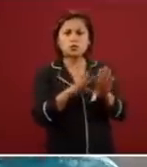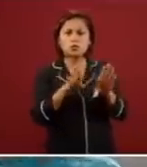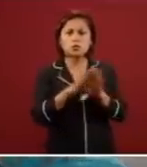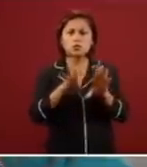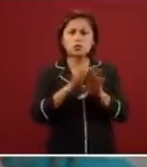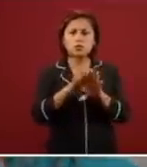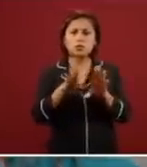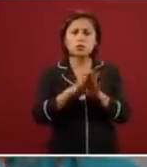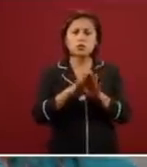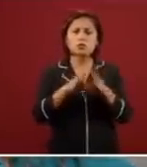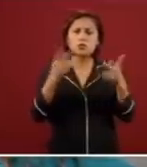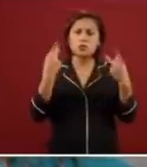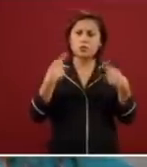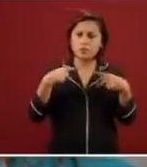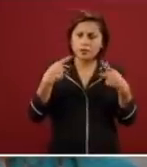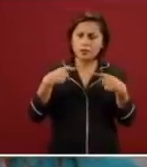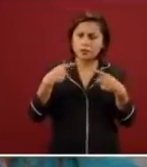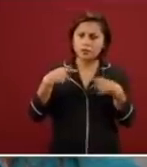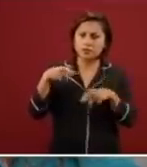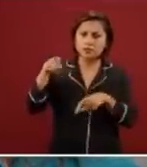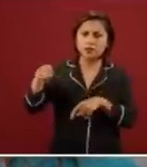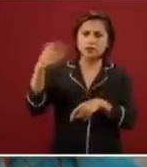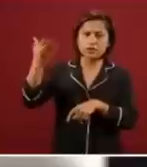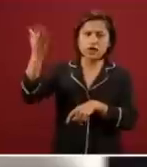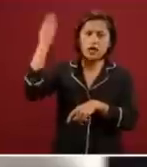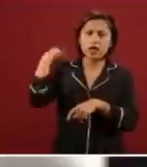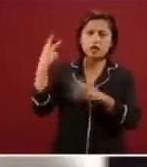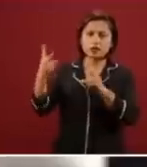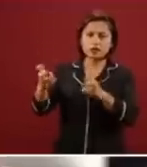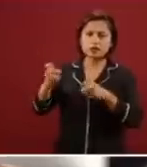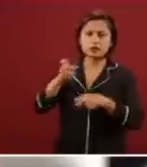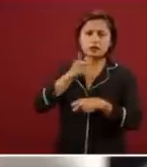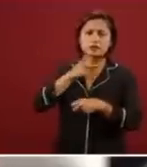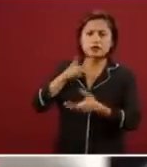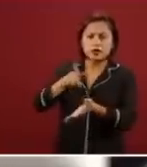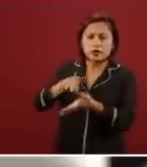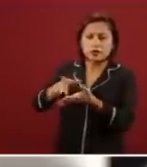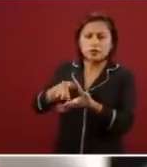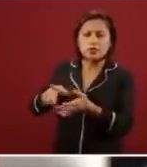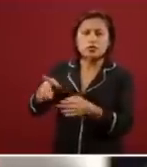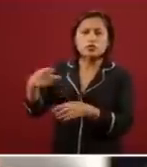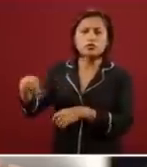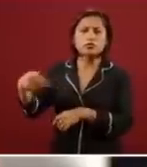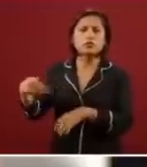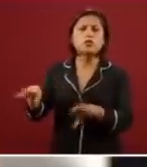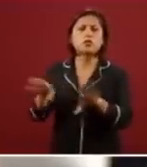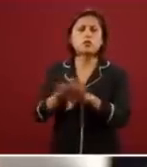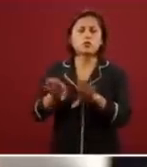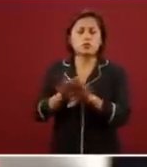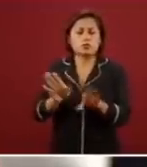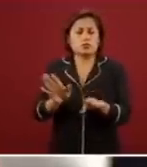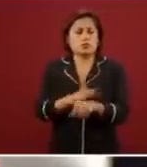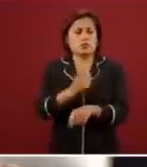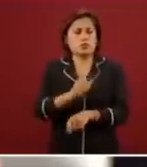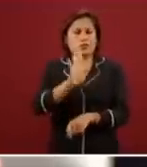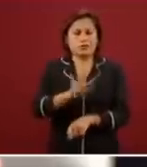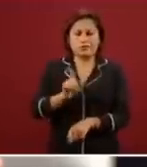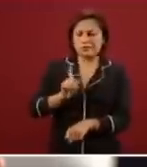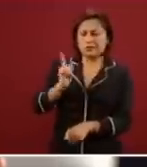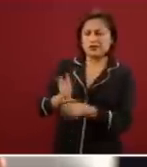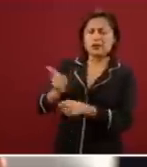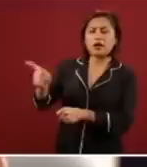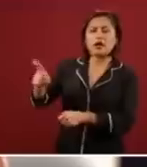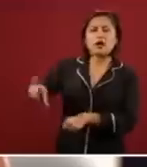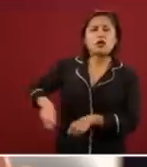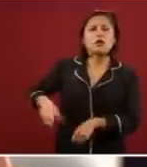que se dedicaban al huachicol en baja escala, por así decirlo? Porque al gobernador del estado de Hidalgo parece que ahora se le dispararon